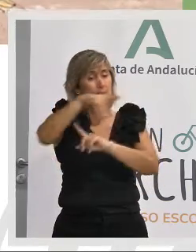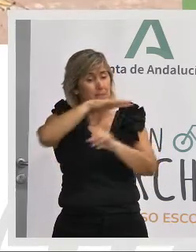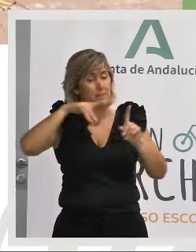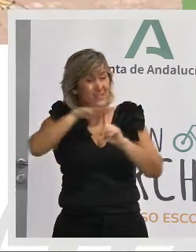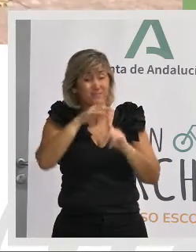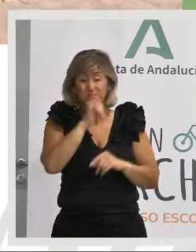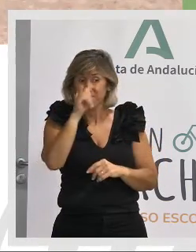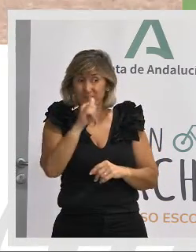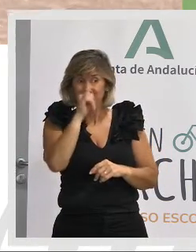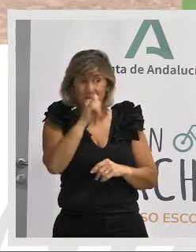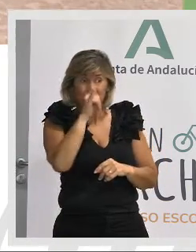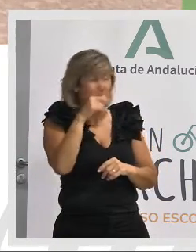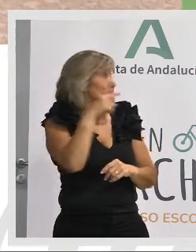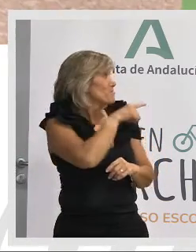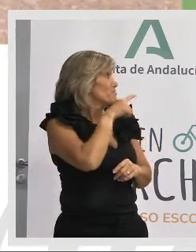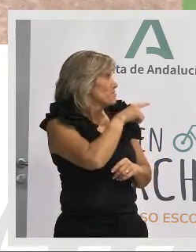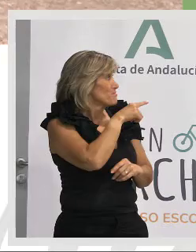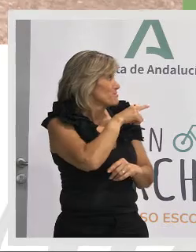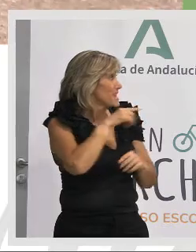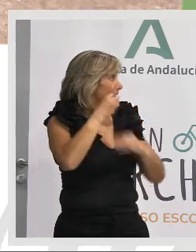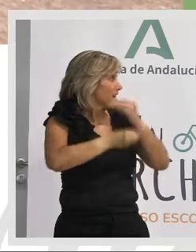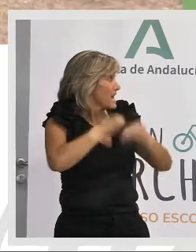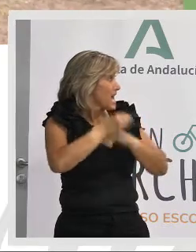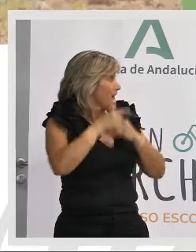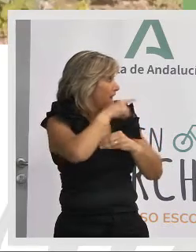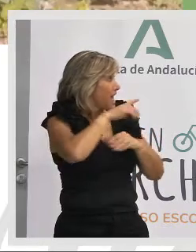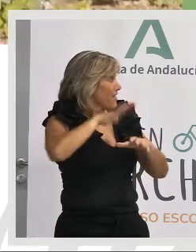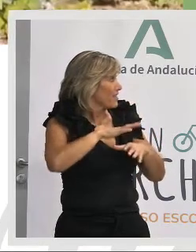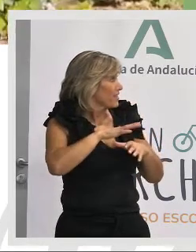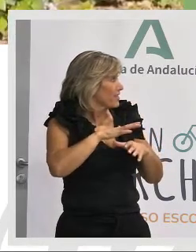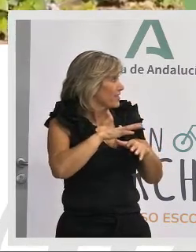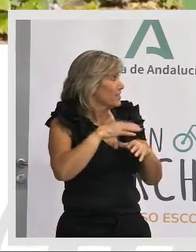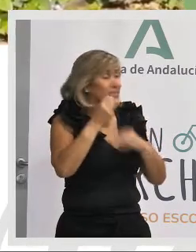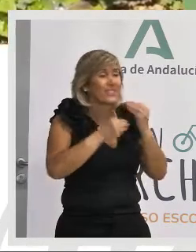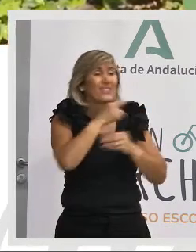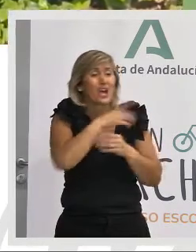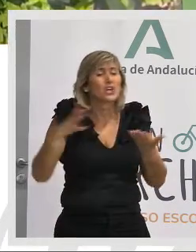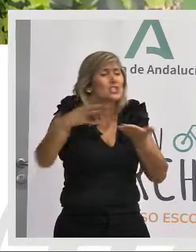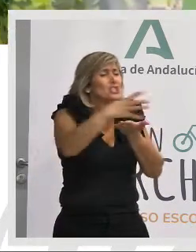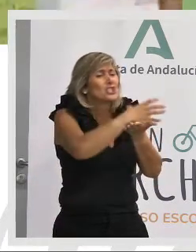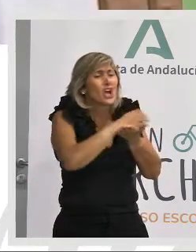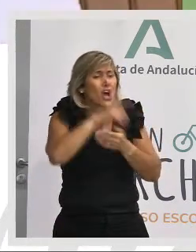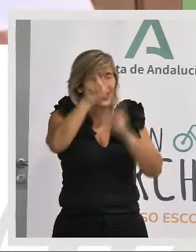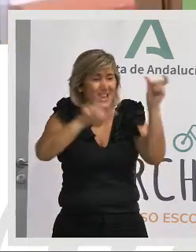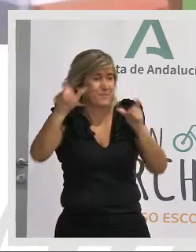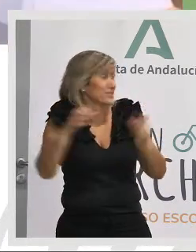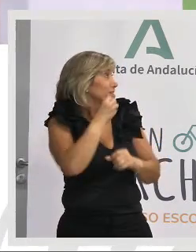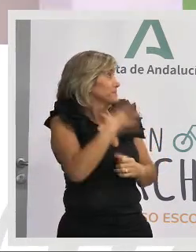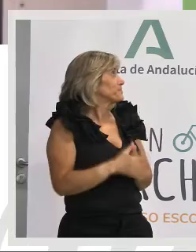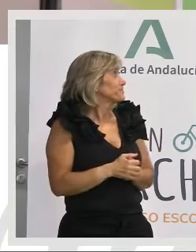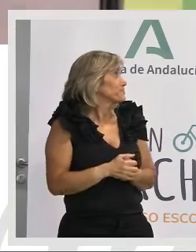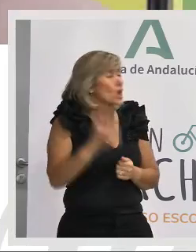Plástica creamos murales con frases y mensajes potentes que hicieron reflexionar a todo el mundo. Lo más